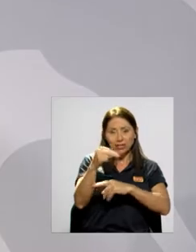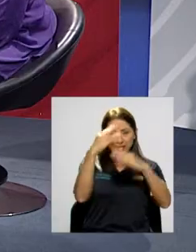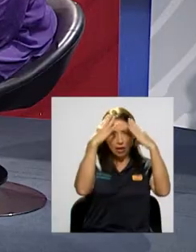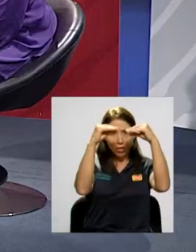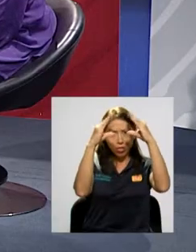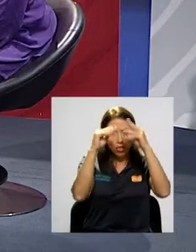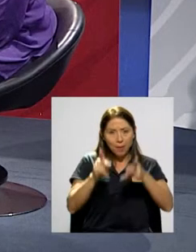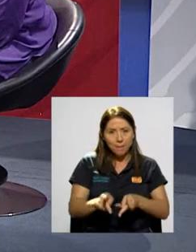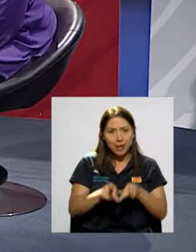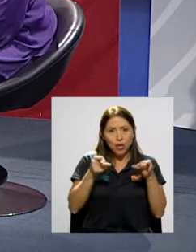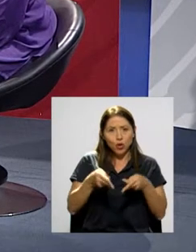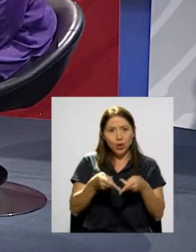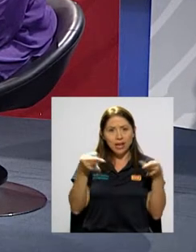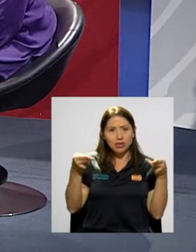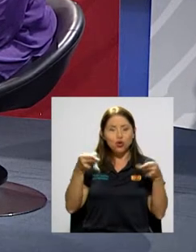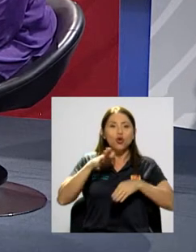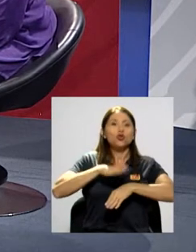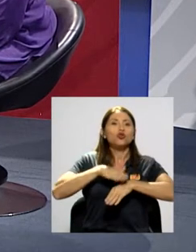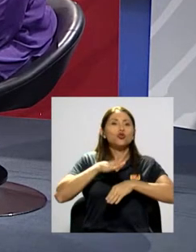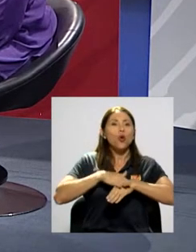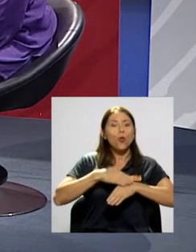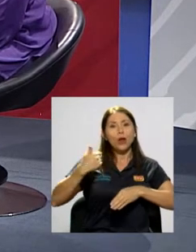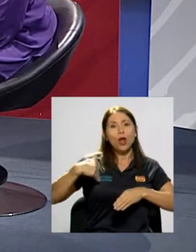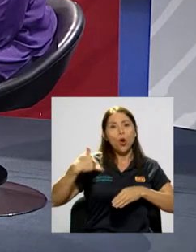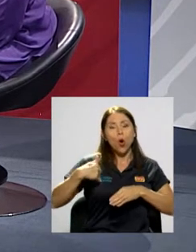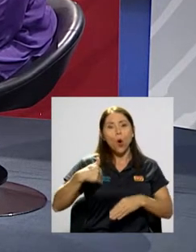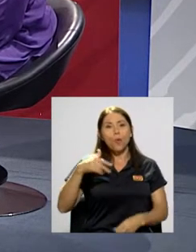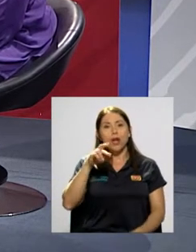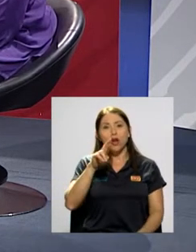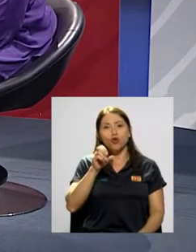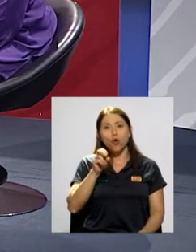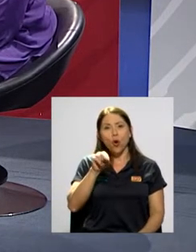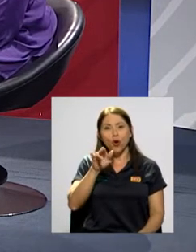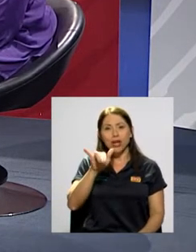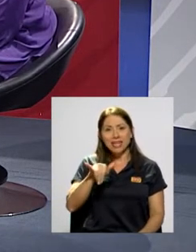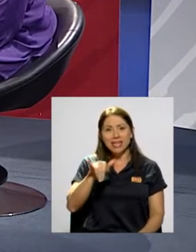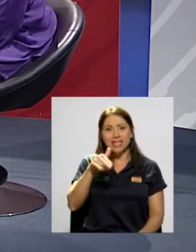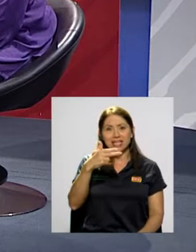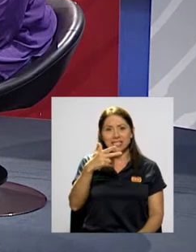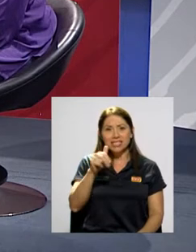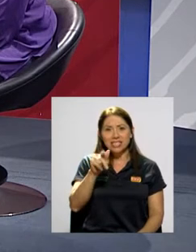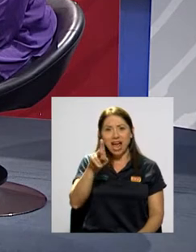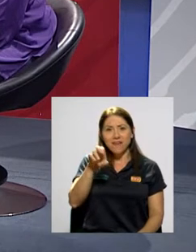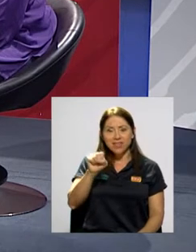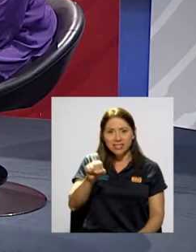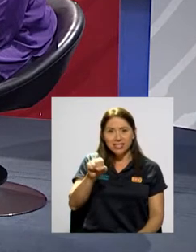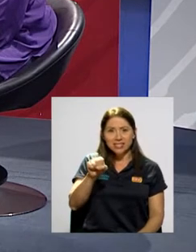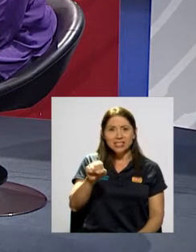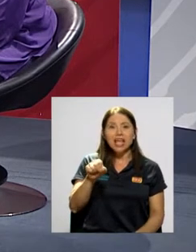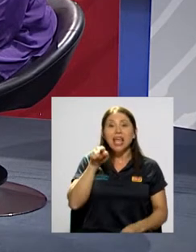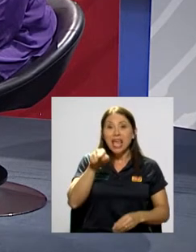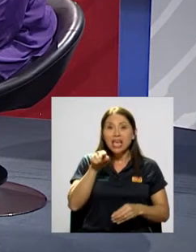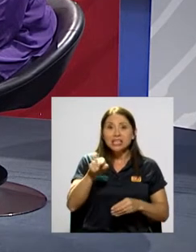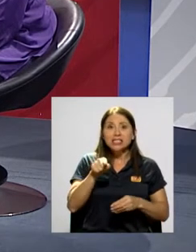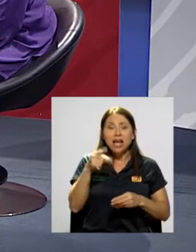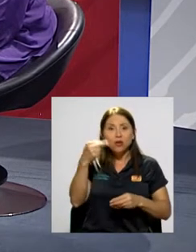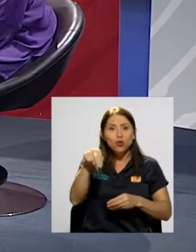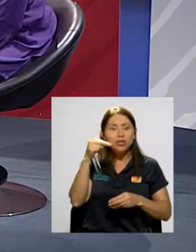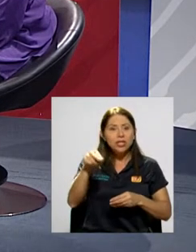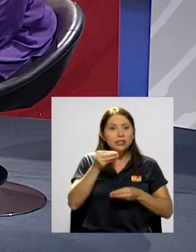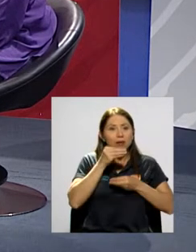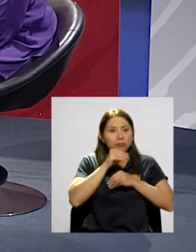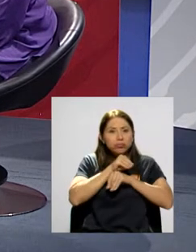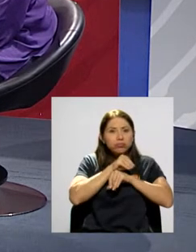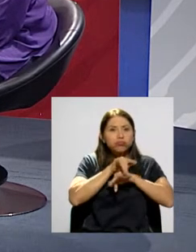Nación sobre el polémico Ronnie Chávez, que tuvo una gran réplica, una gran efervescencia, y